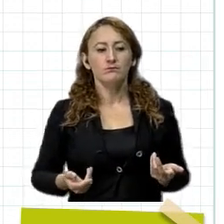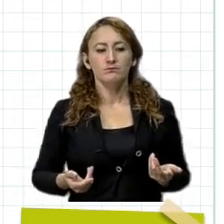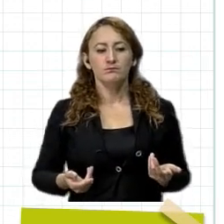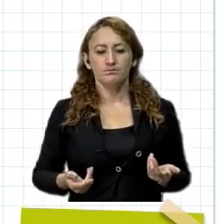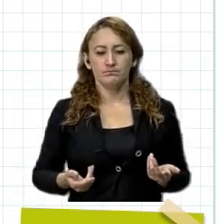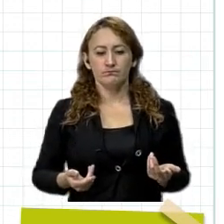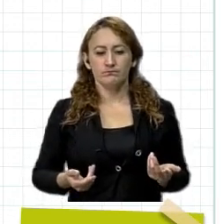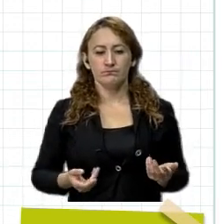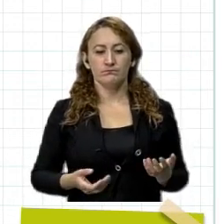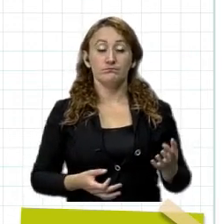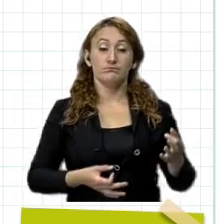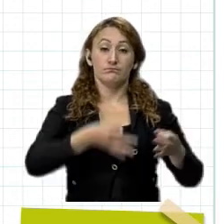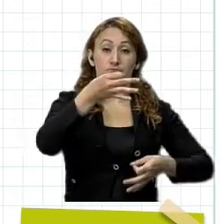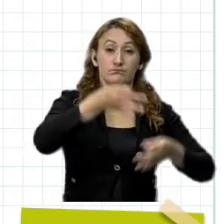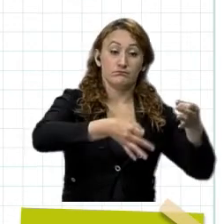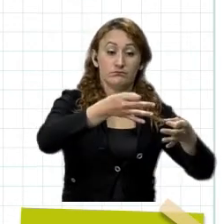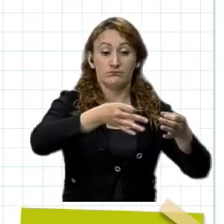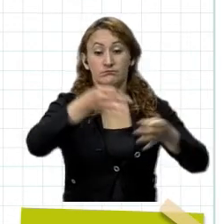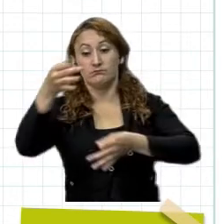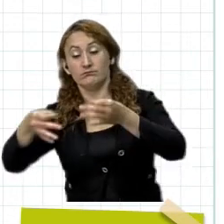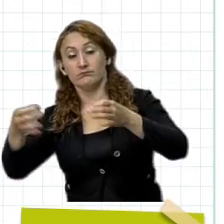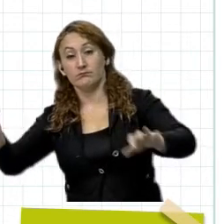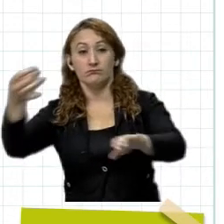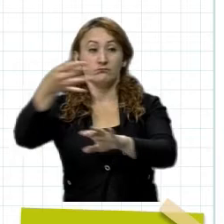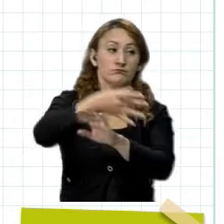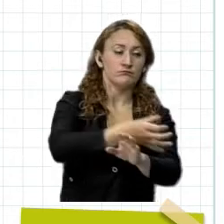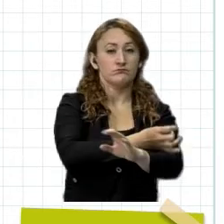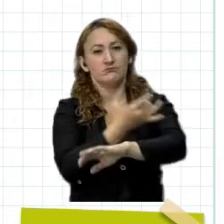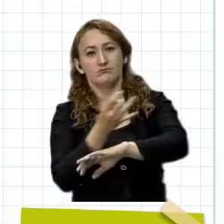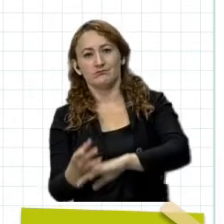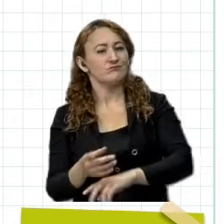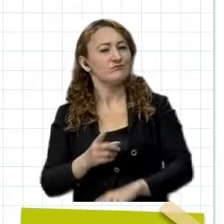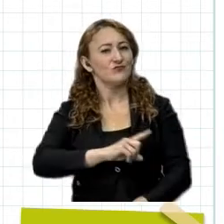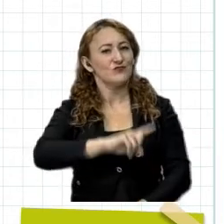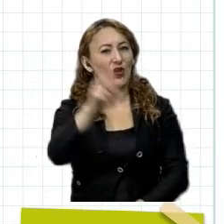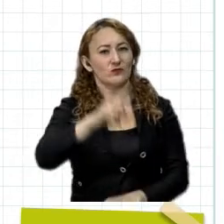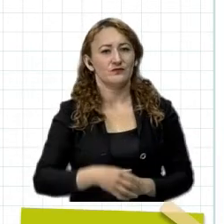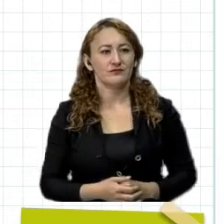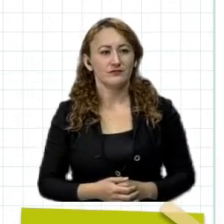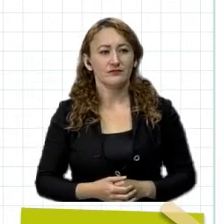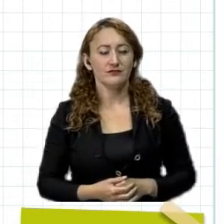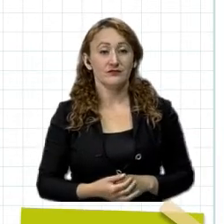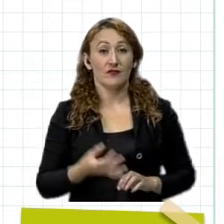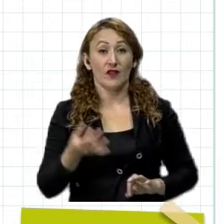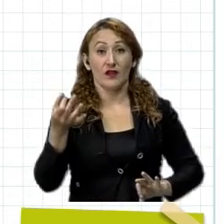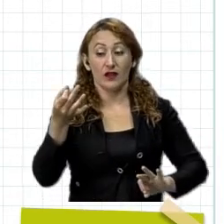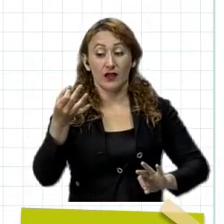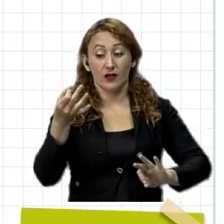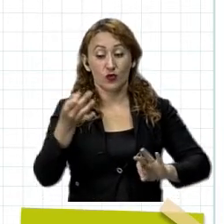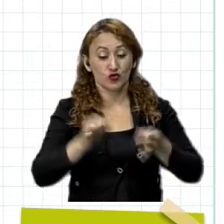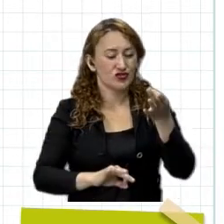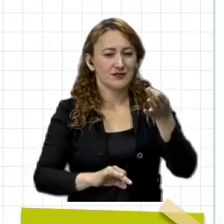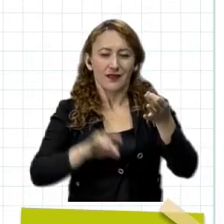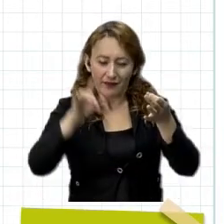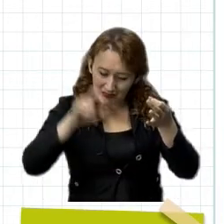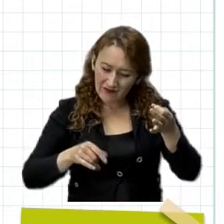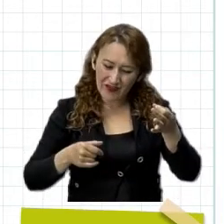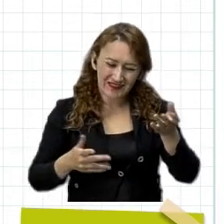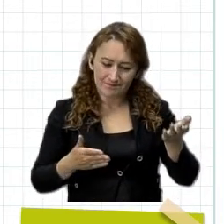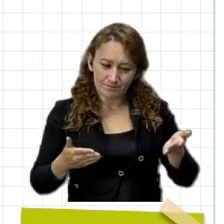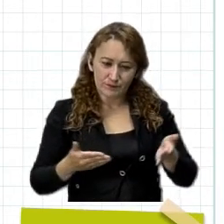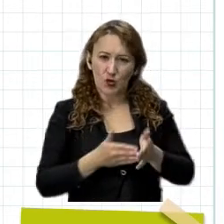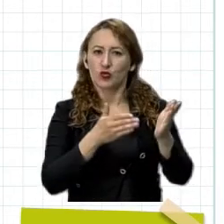unas justicias sobre otras, porque todas las injusticias deben combatirse de forma sinérgica. En